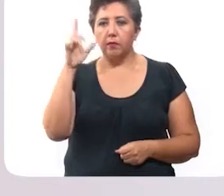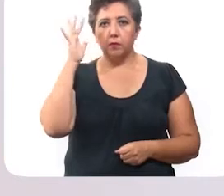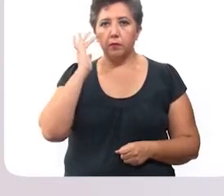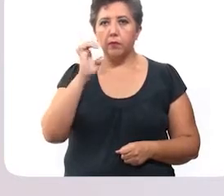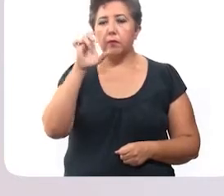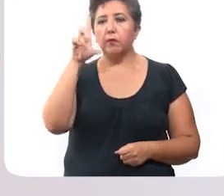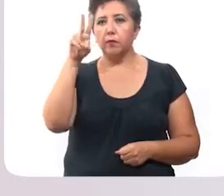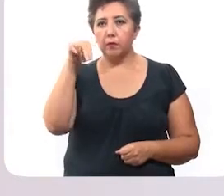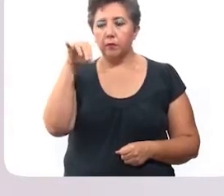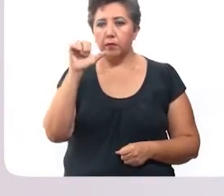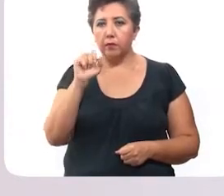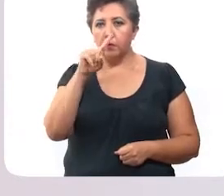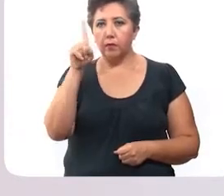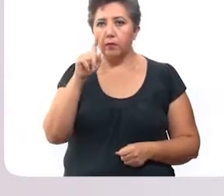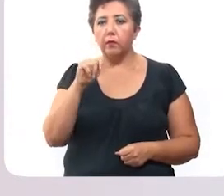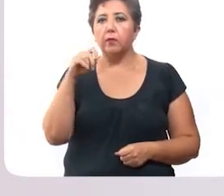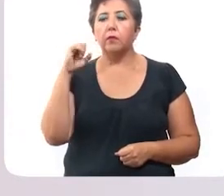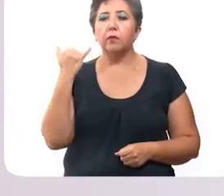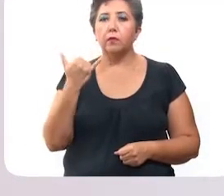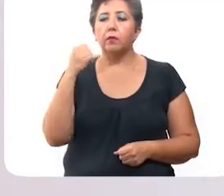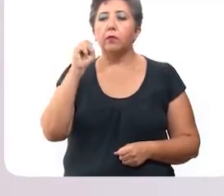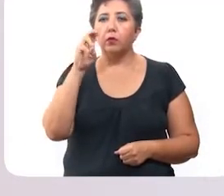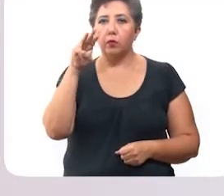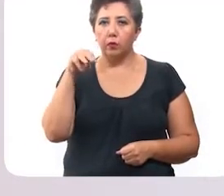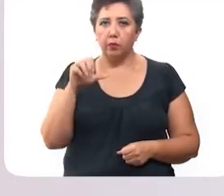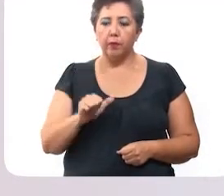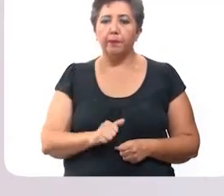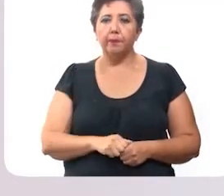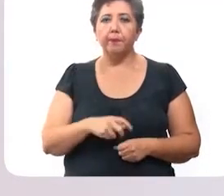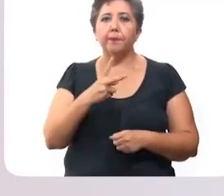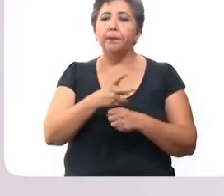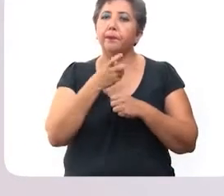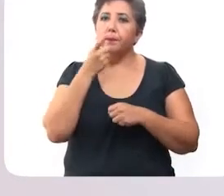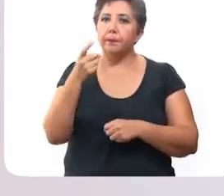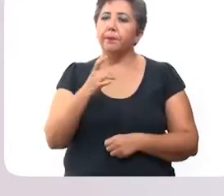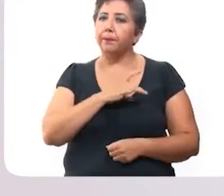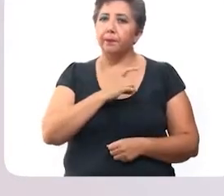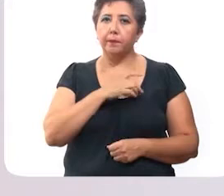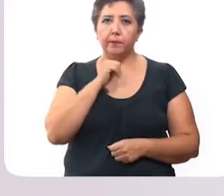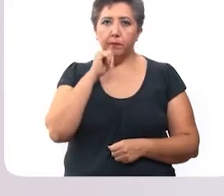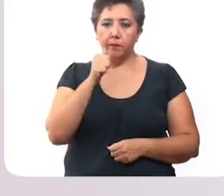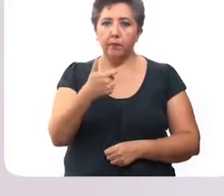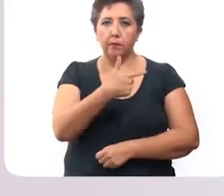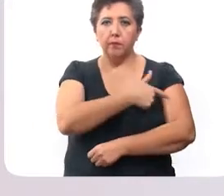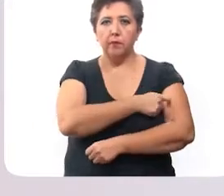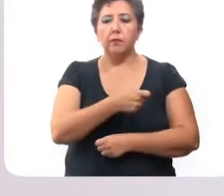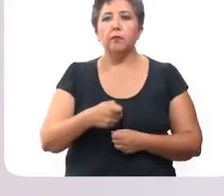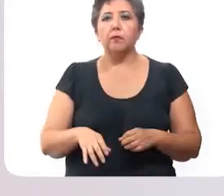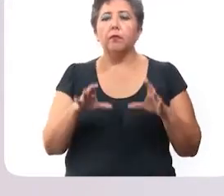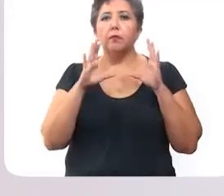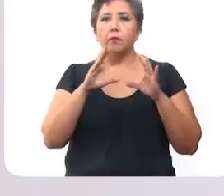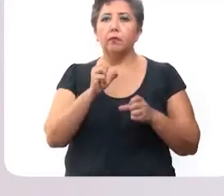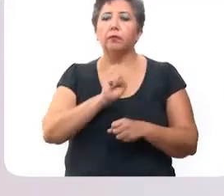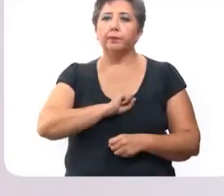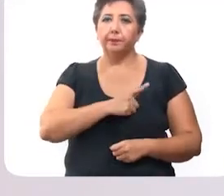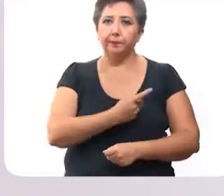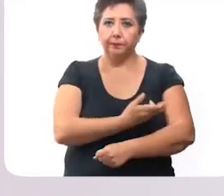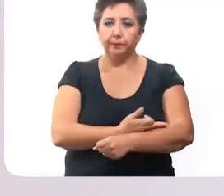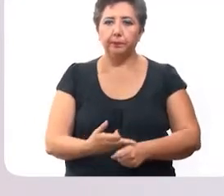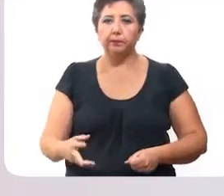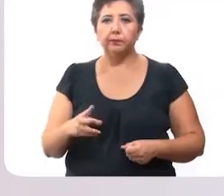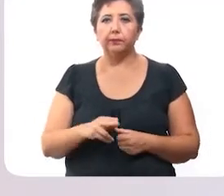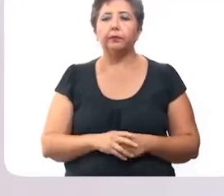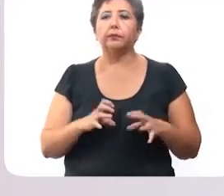Santa Elena, Sinanché, Sutzal y Suma. Los invitamos a vacunarse sin temor para proteger nuestra salud y la de nuestras